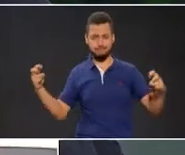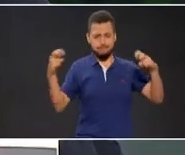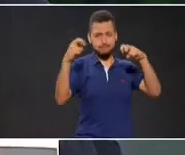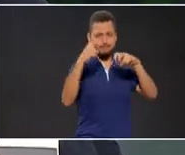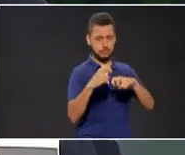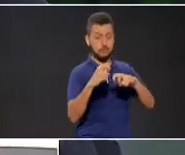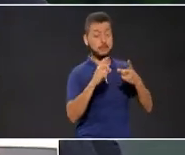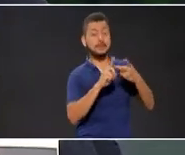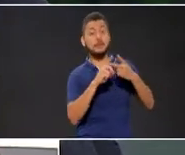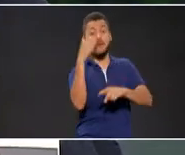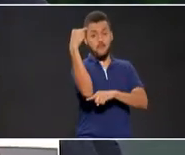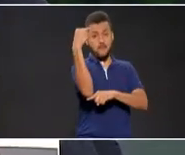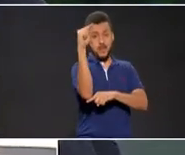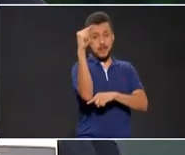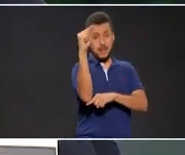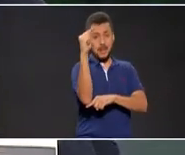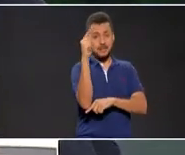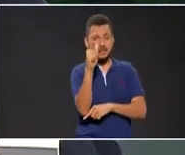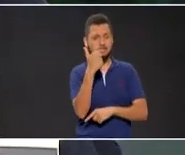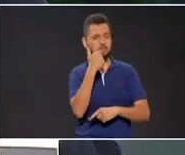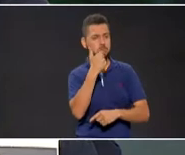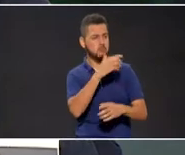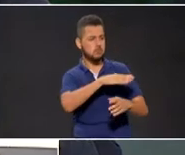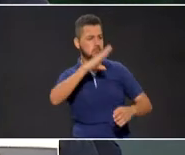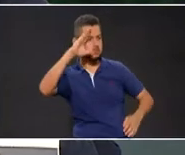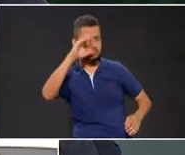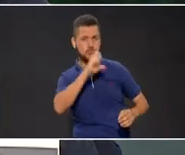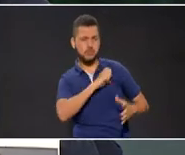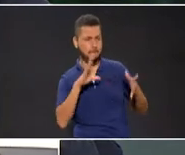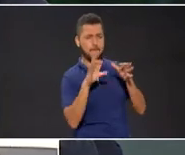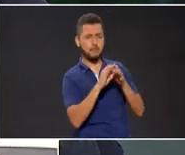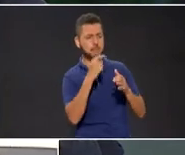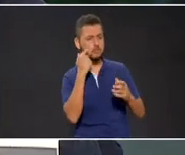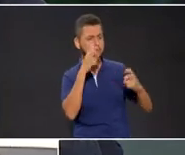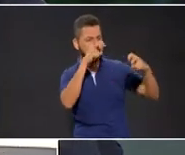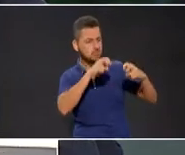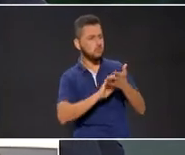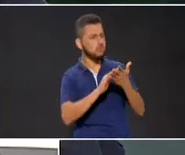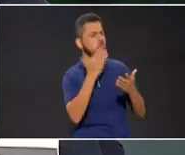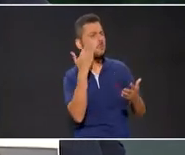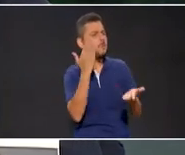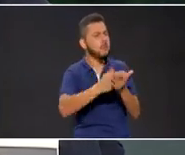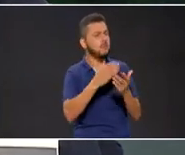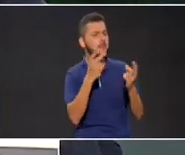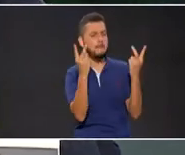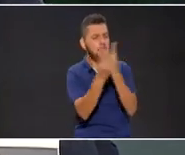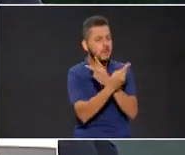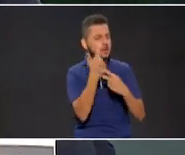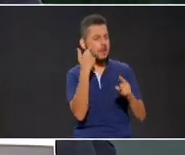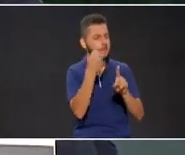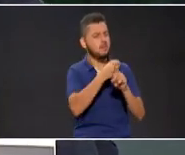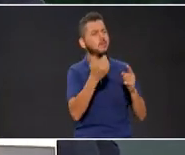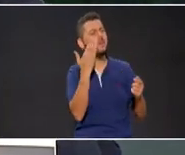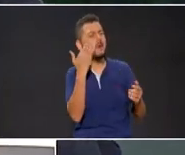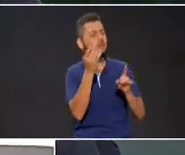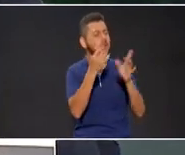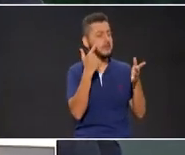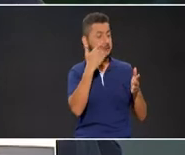fiscalía cuando interviene lo haga de una verdad efectiva hay que establecer una entidad que le dé apoyo a las